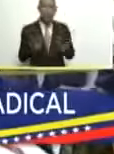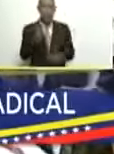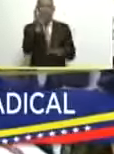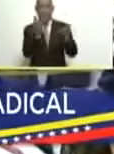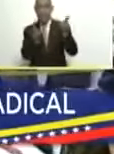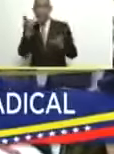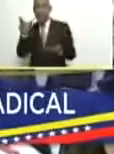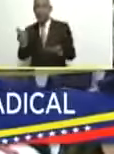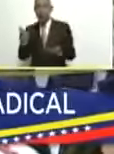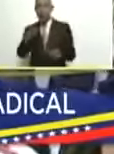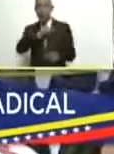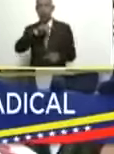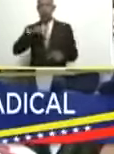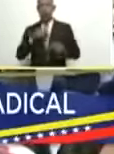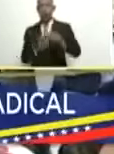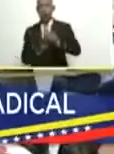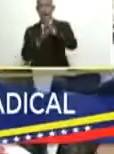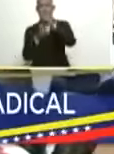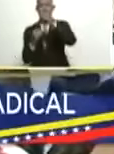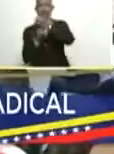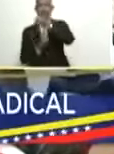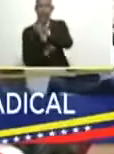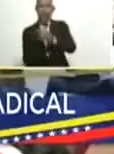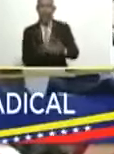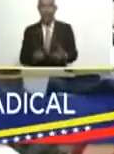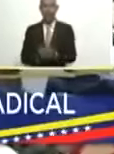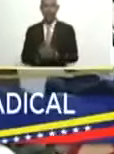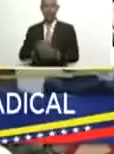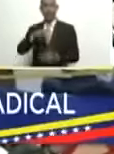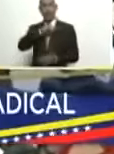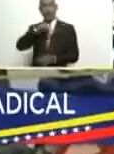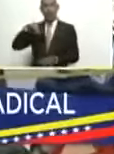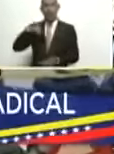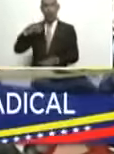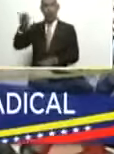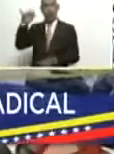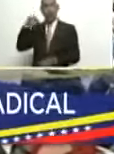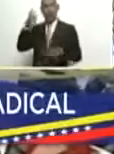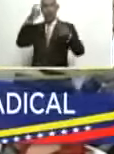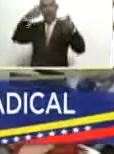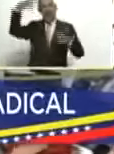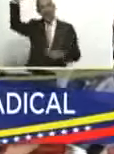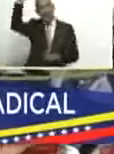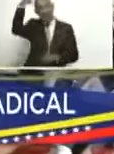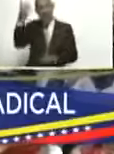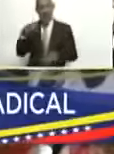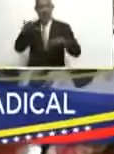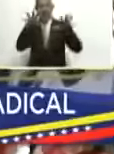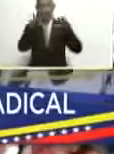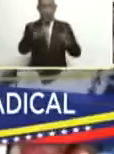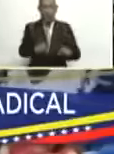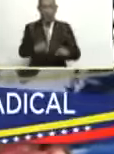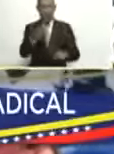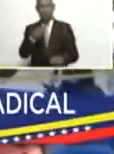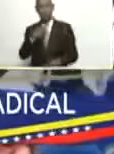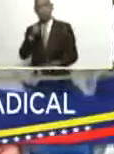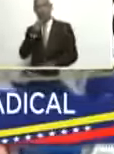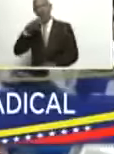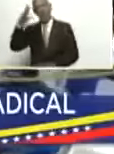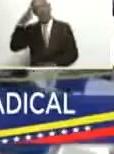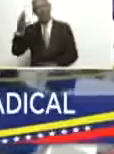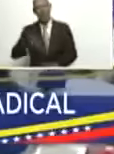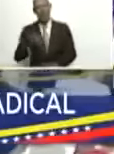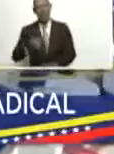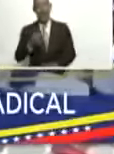de base, no creemos en la monarquía, no creemos en los reyes, no creemos en los dueños del territorio. Nosotros creemos